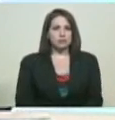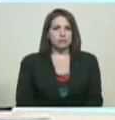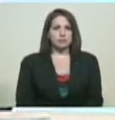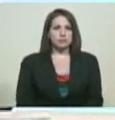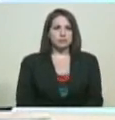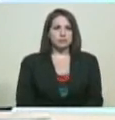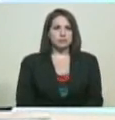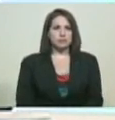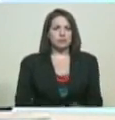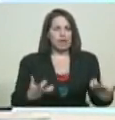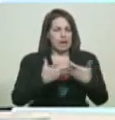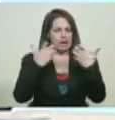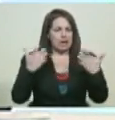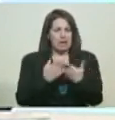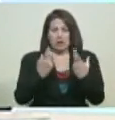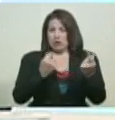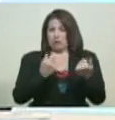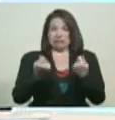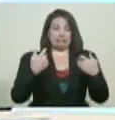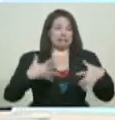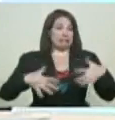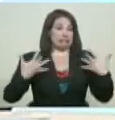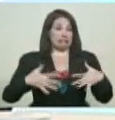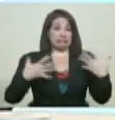de la guerra económica brutal